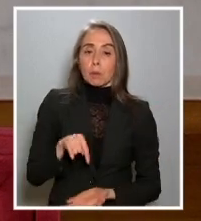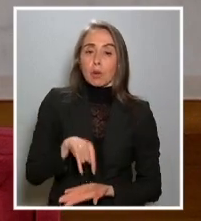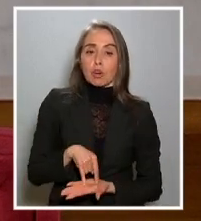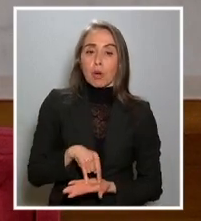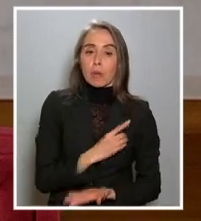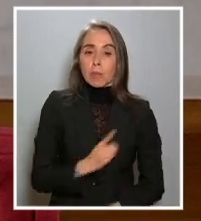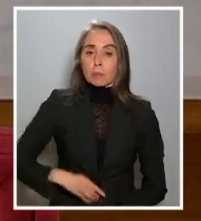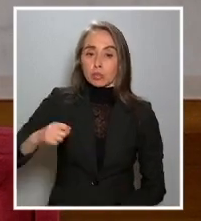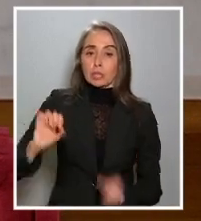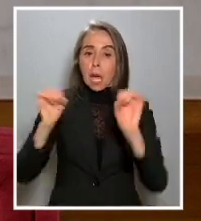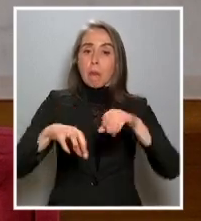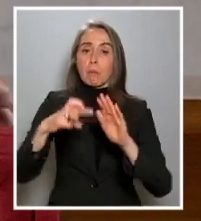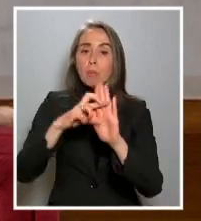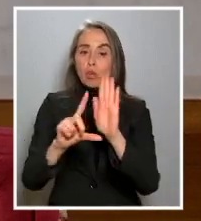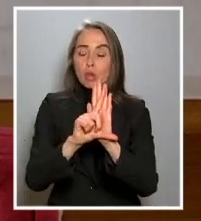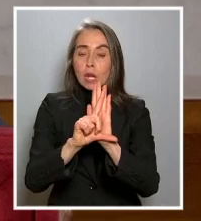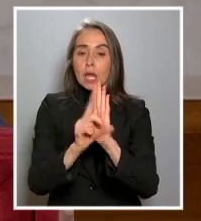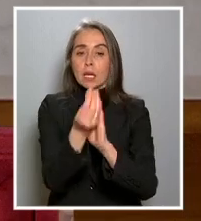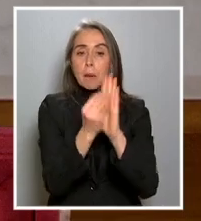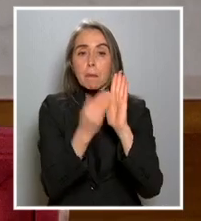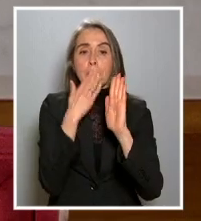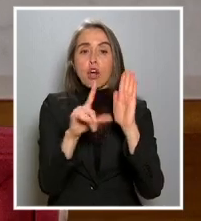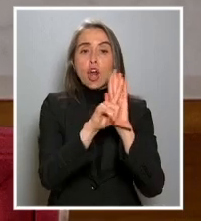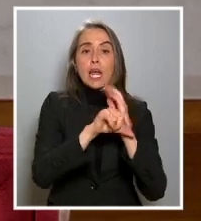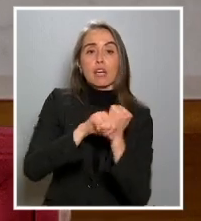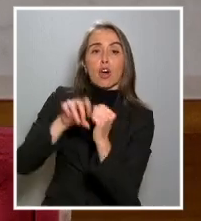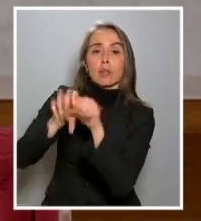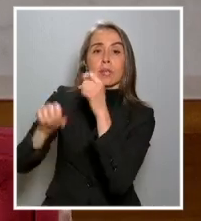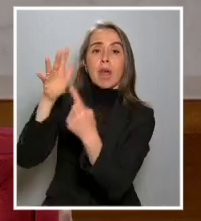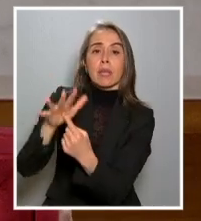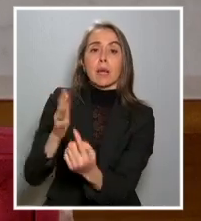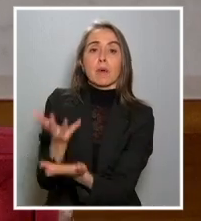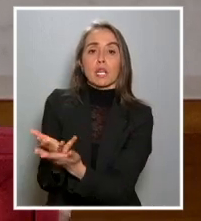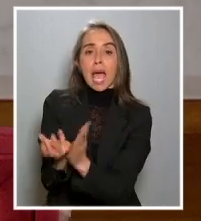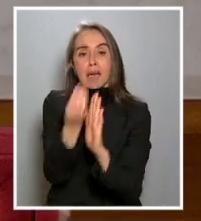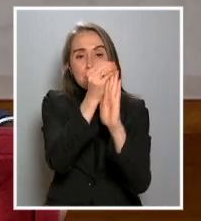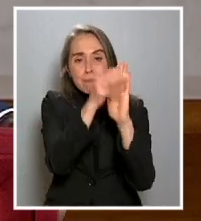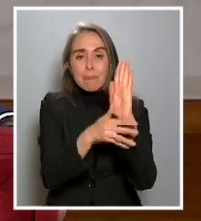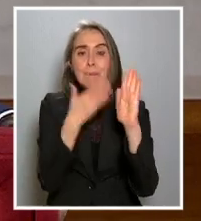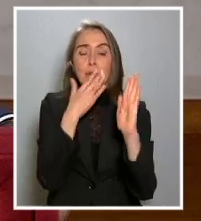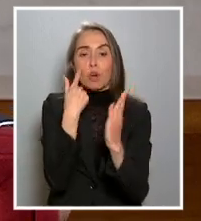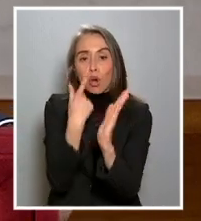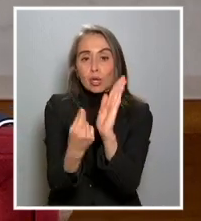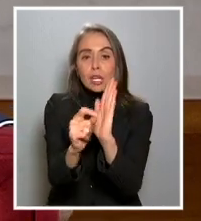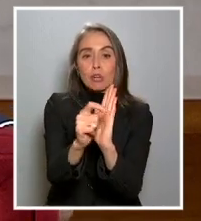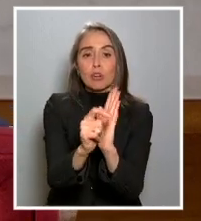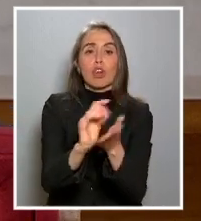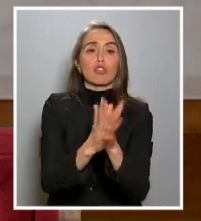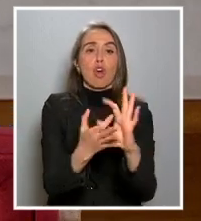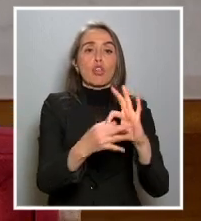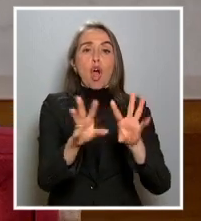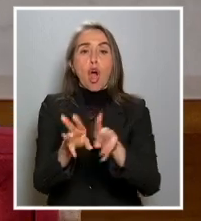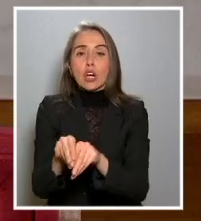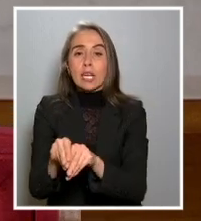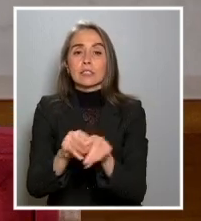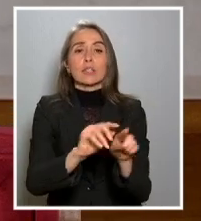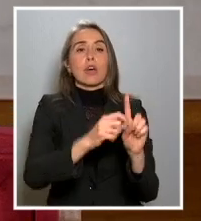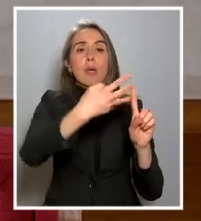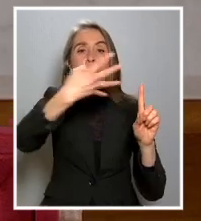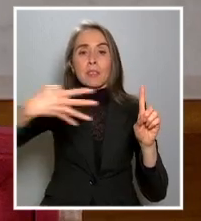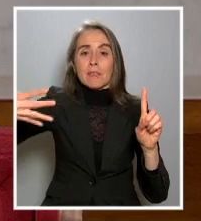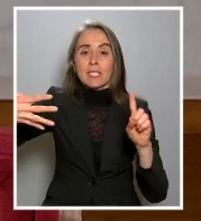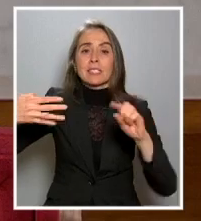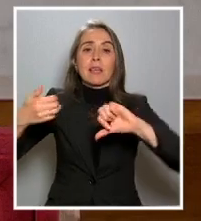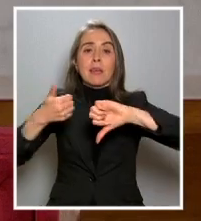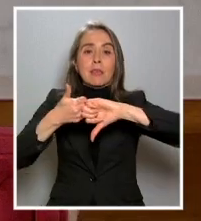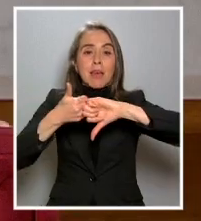la aprobación de un proyecto de ley que busca mejorar la ley antidiscriminación existente. Y vaya mi reconocimiento a todas las organizaciones de la diversidad sexual y de